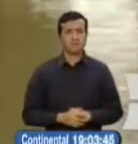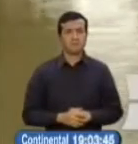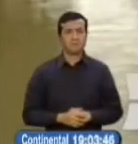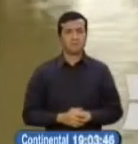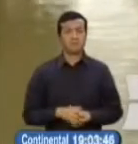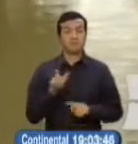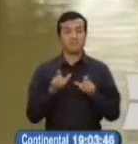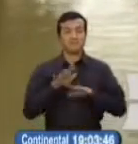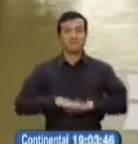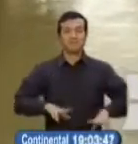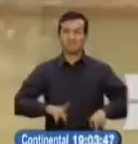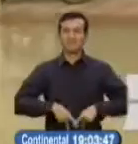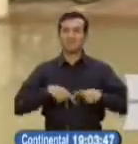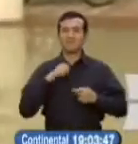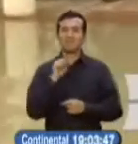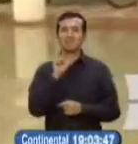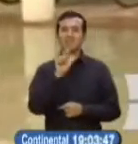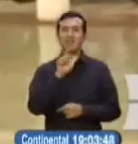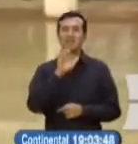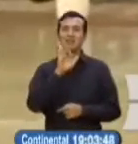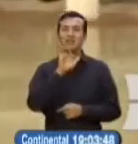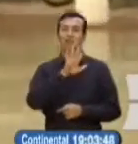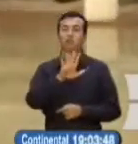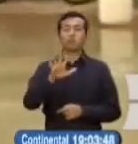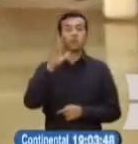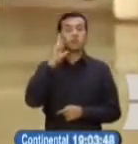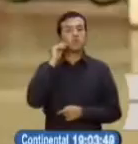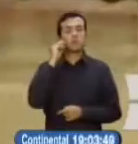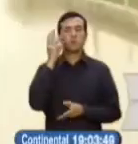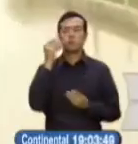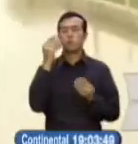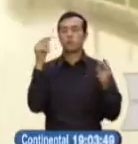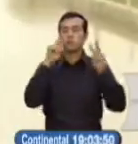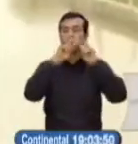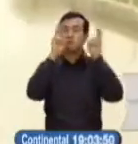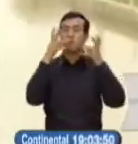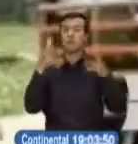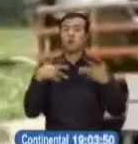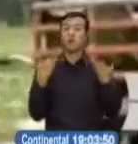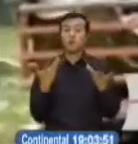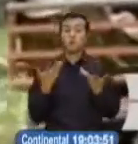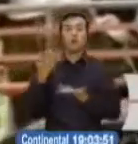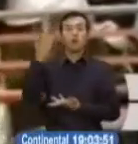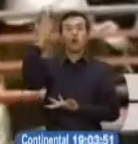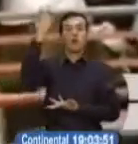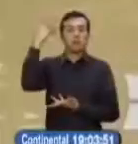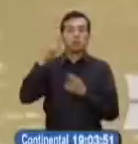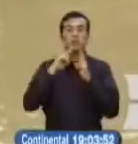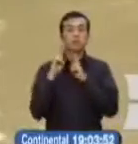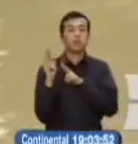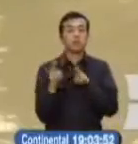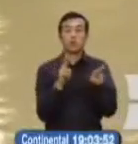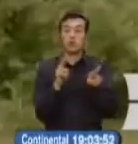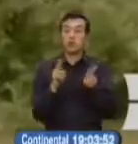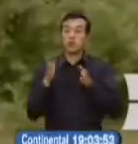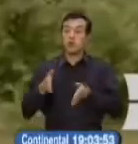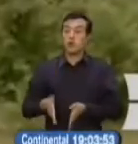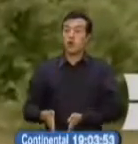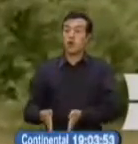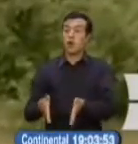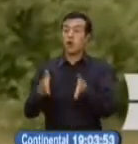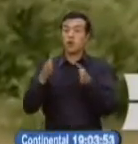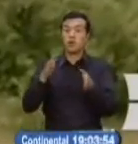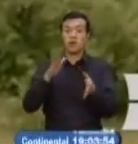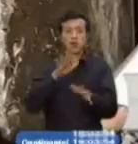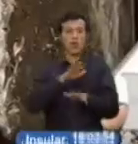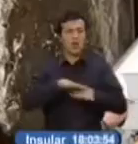Los salitreños tienen decenas de anécdotas invernales sobre su convivencia con el río y sus calles, o sus calles